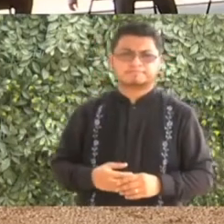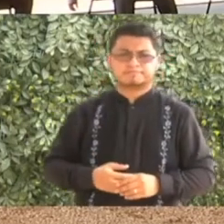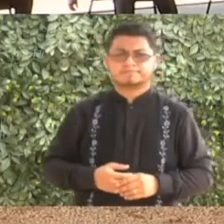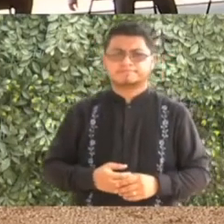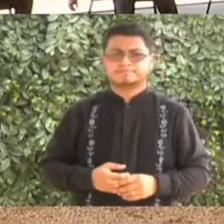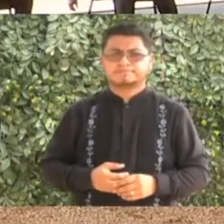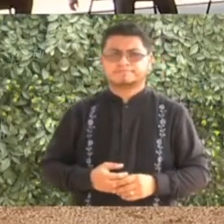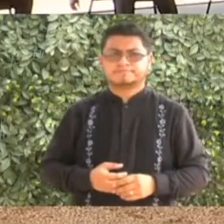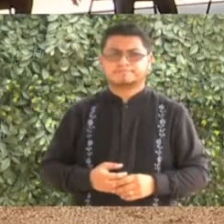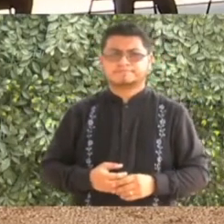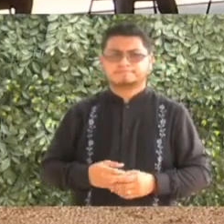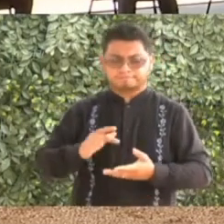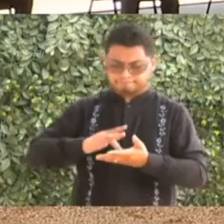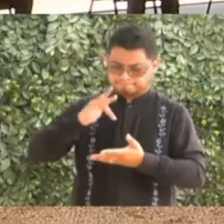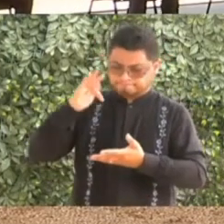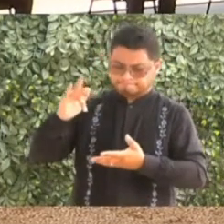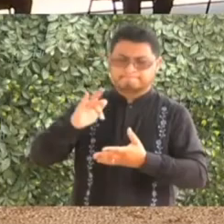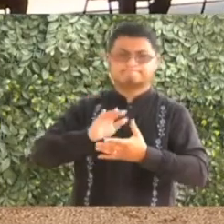forma. Muchas gracias.